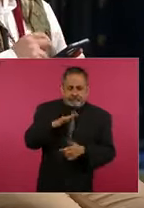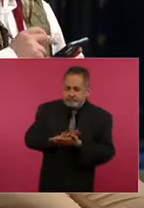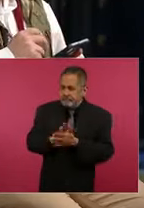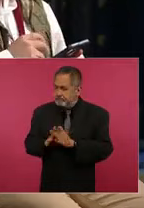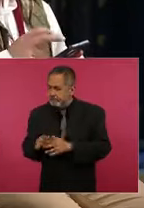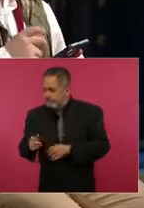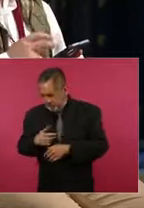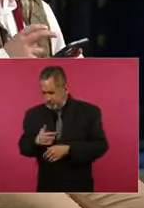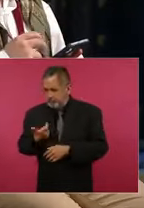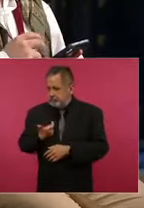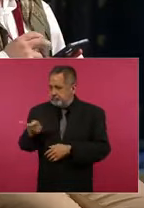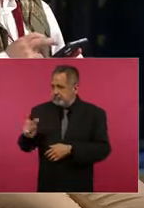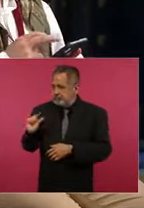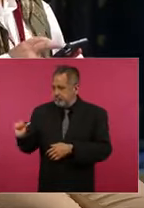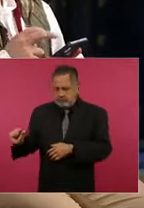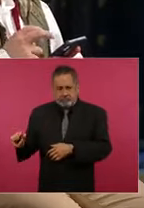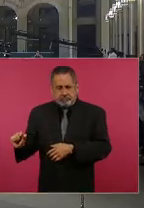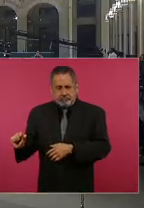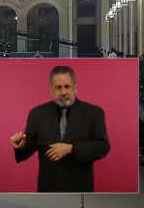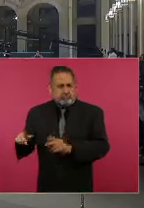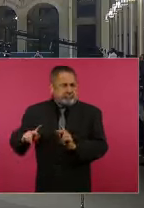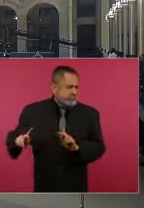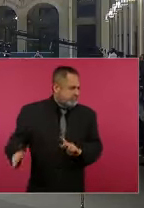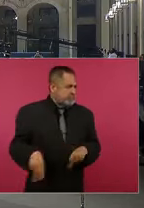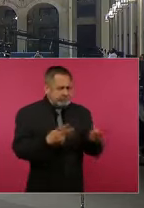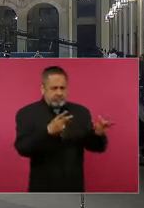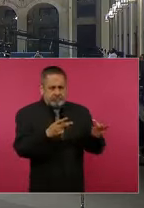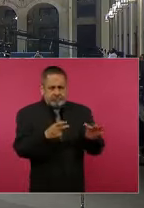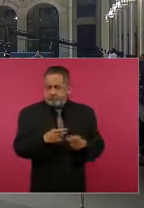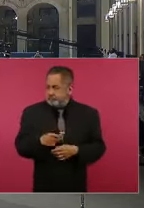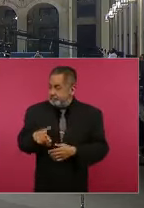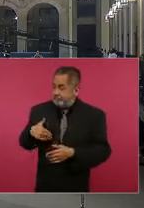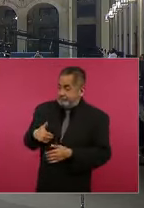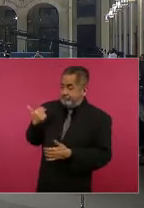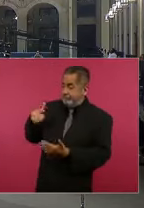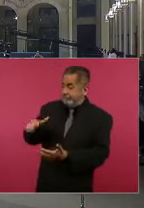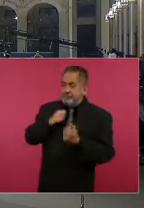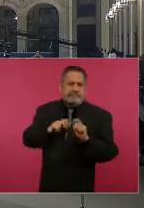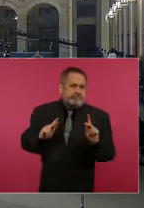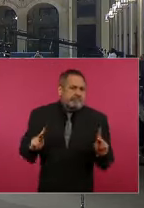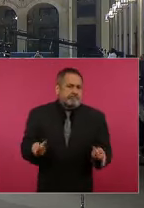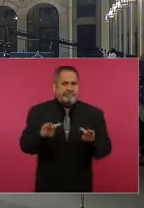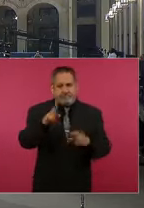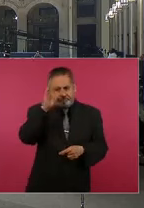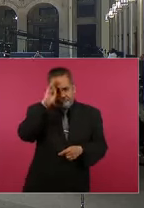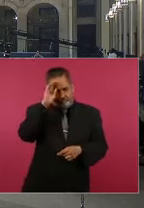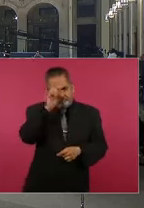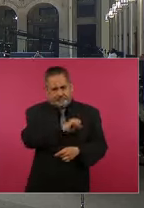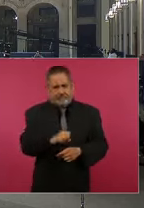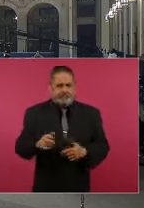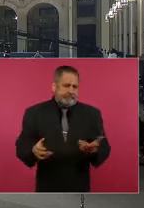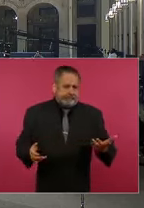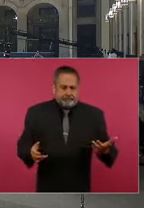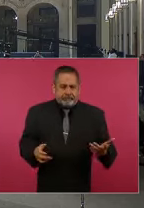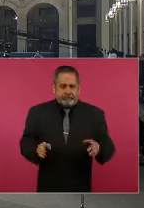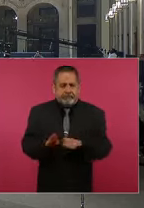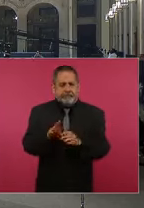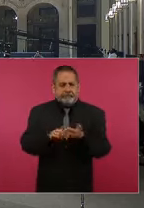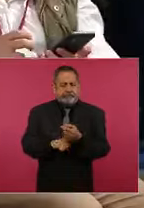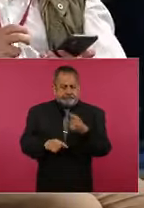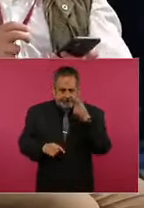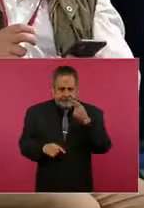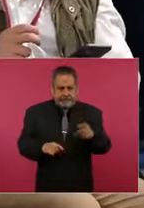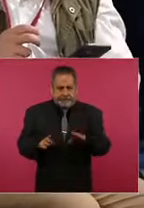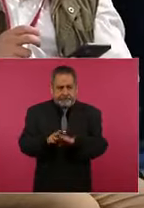están haciendo y que todos son los mismos. Presidente, le puedo pasar una lista de los que están en